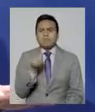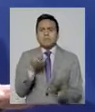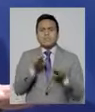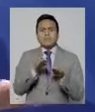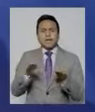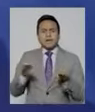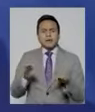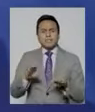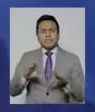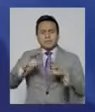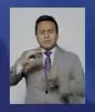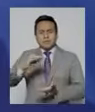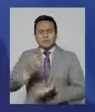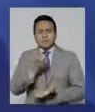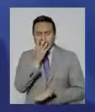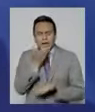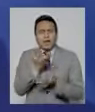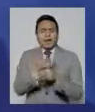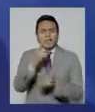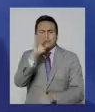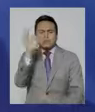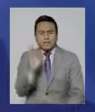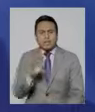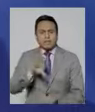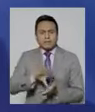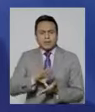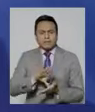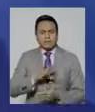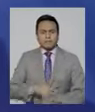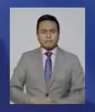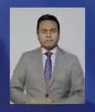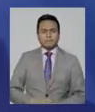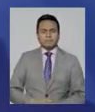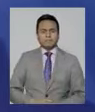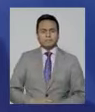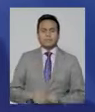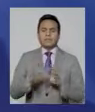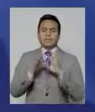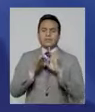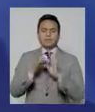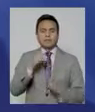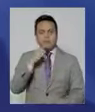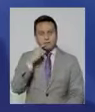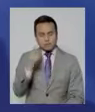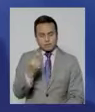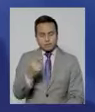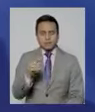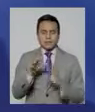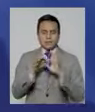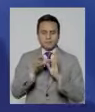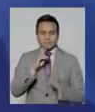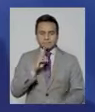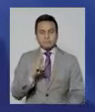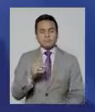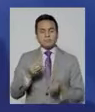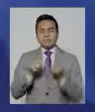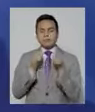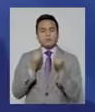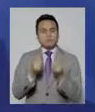camas críticas, el porcentaje hay actualmente en el país. Le agradezco la pregunta porque